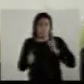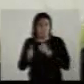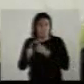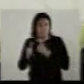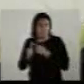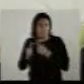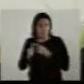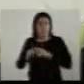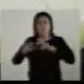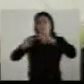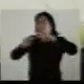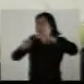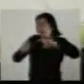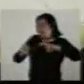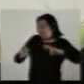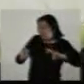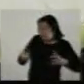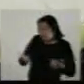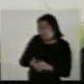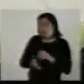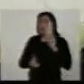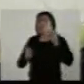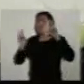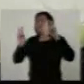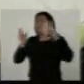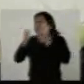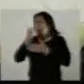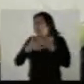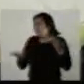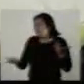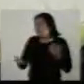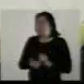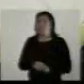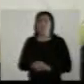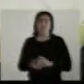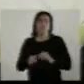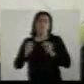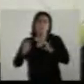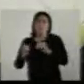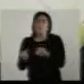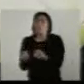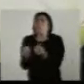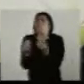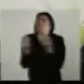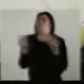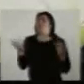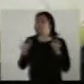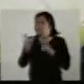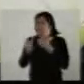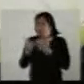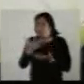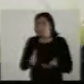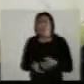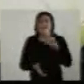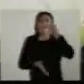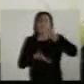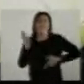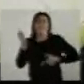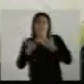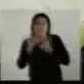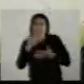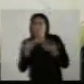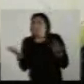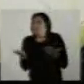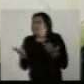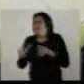Primero, tener estudios científicos sobre la discapacidad, establecer cuántos somos, qué discapacidades